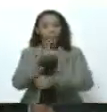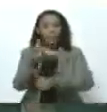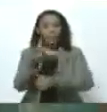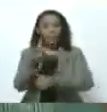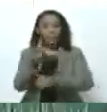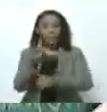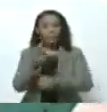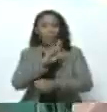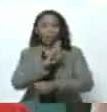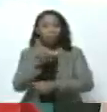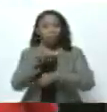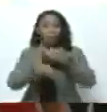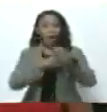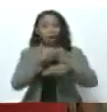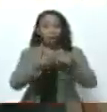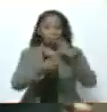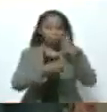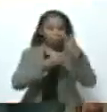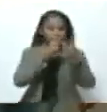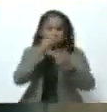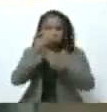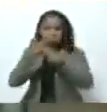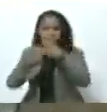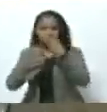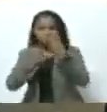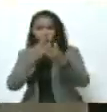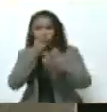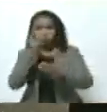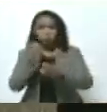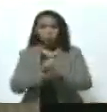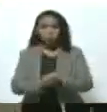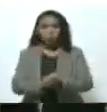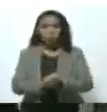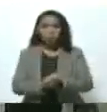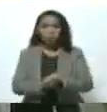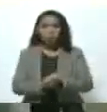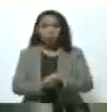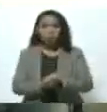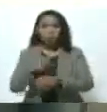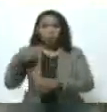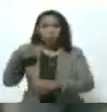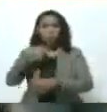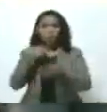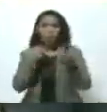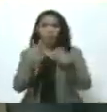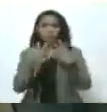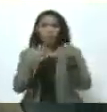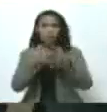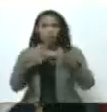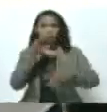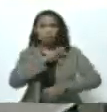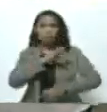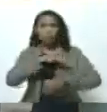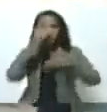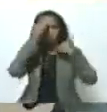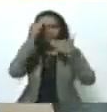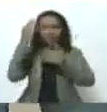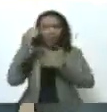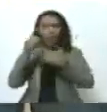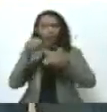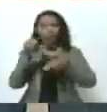República está realizando un recorrido precisamente conociendo. Camino a la Feria del Campo Soberano, saludamos al Plan